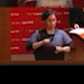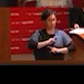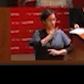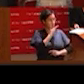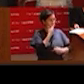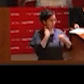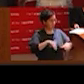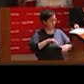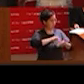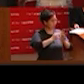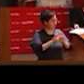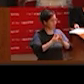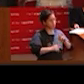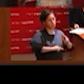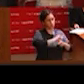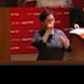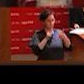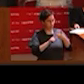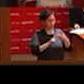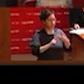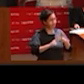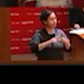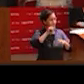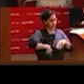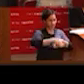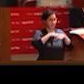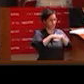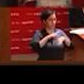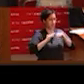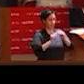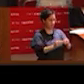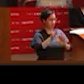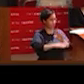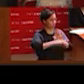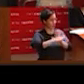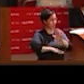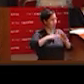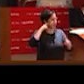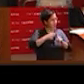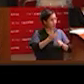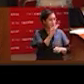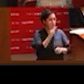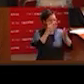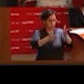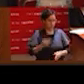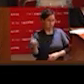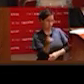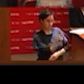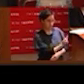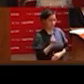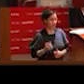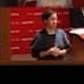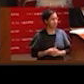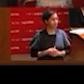proyecto hay otro elemento que para nosotros ha sido básico a la hora del desarrollo del programa y es el conocimiento de las personas